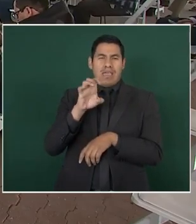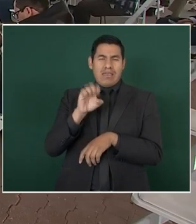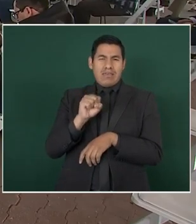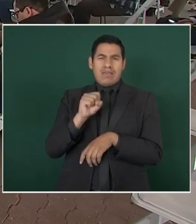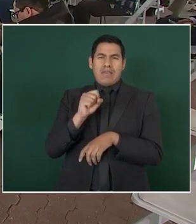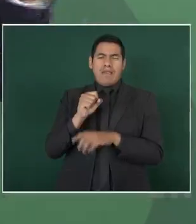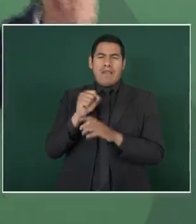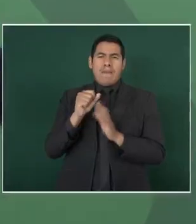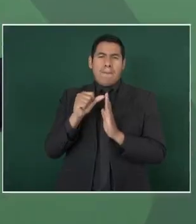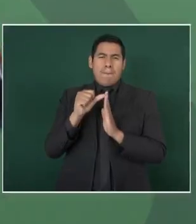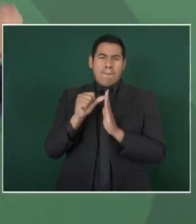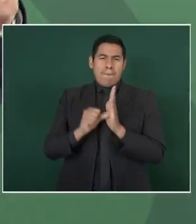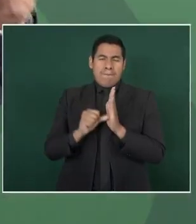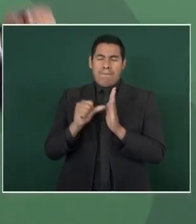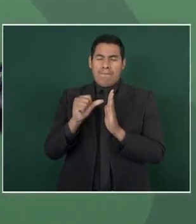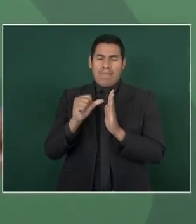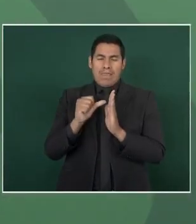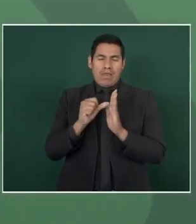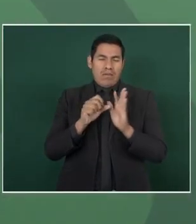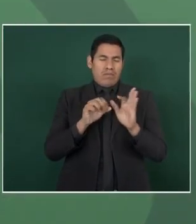Se ha incrementado